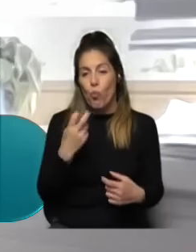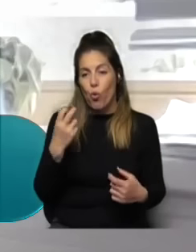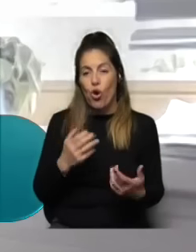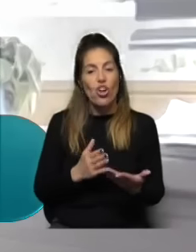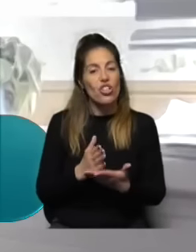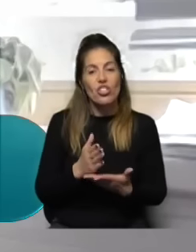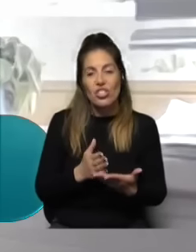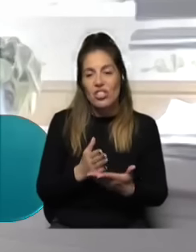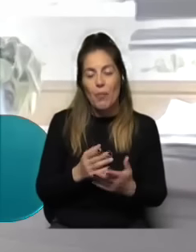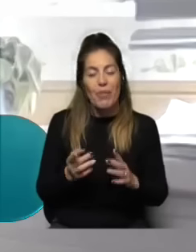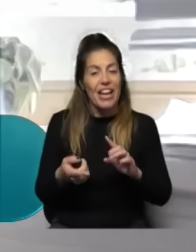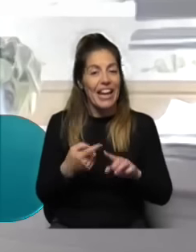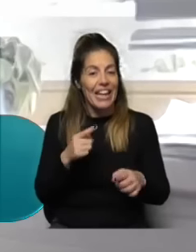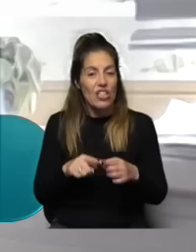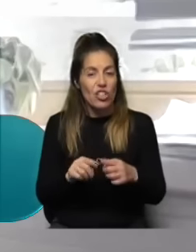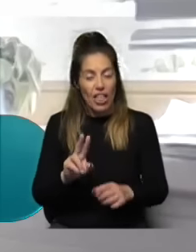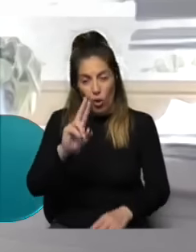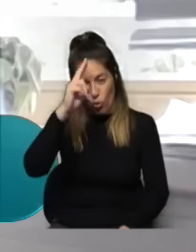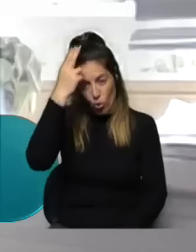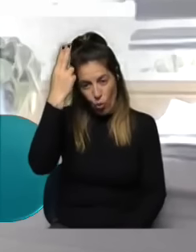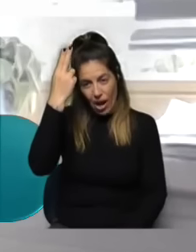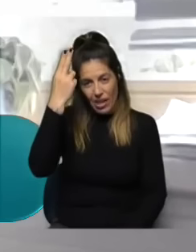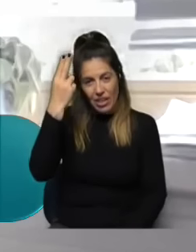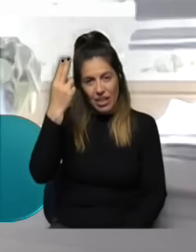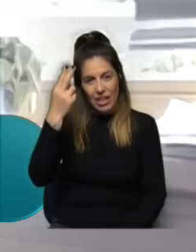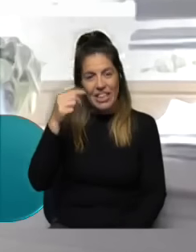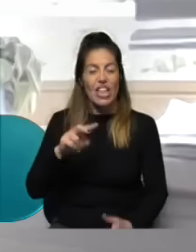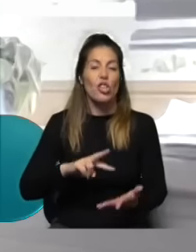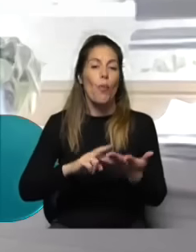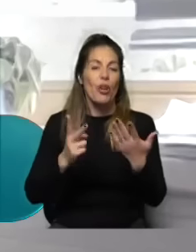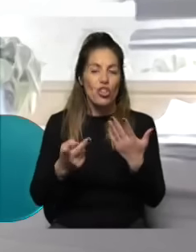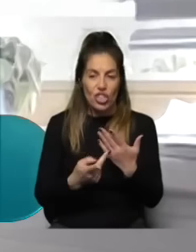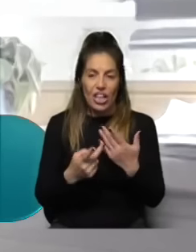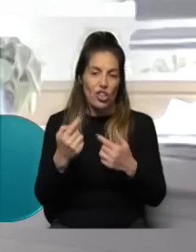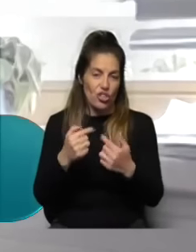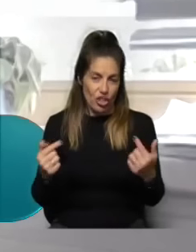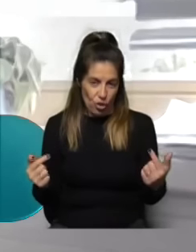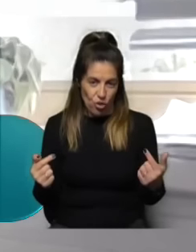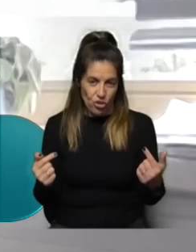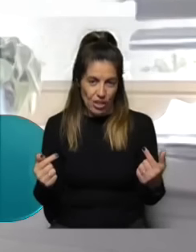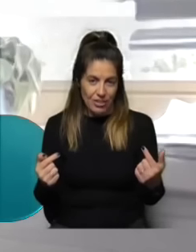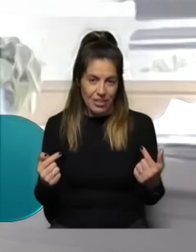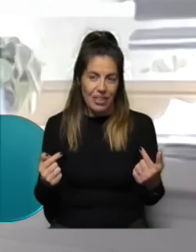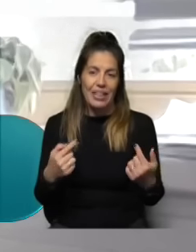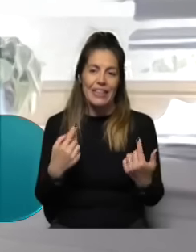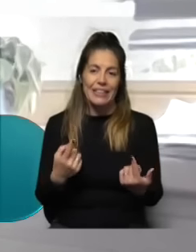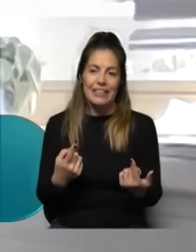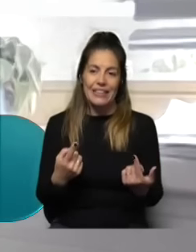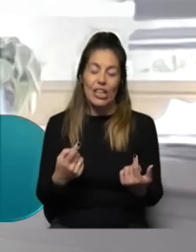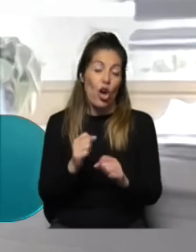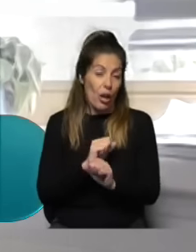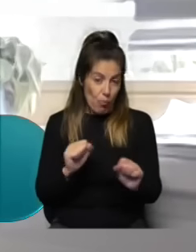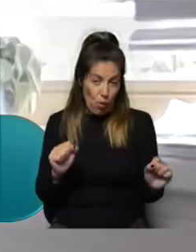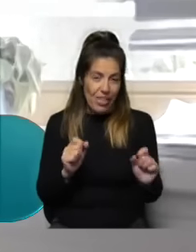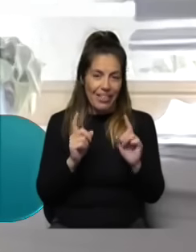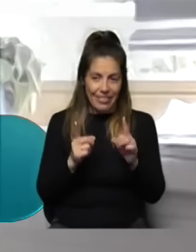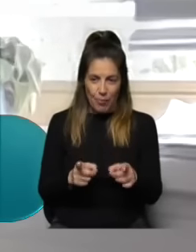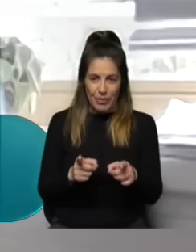estar vinculándome a Uruguay a través de estos proyectos y otras cosas, y en lo que pueda